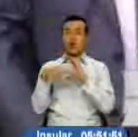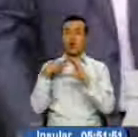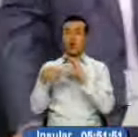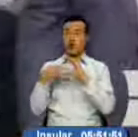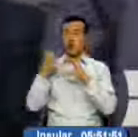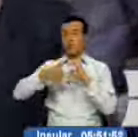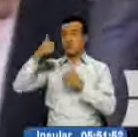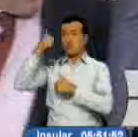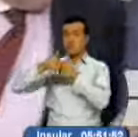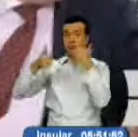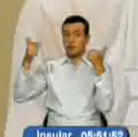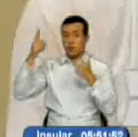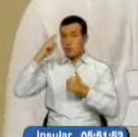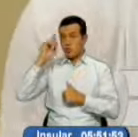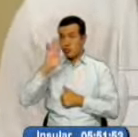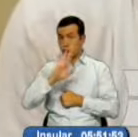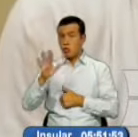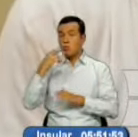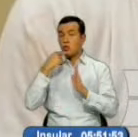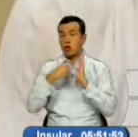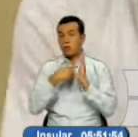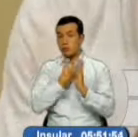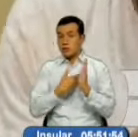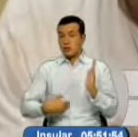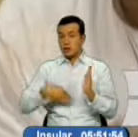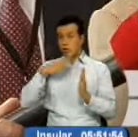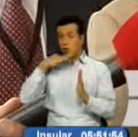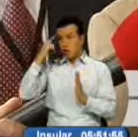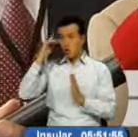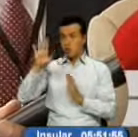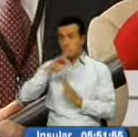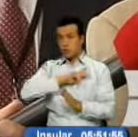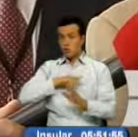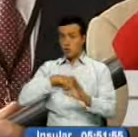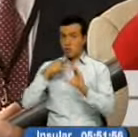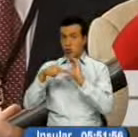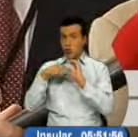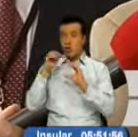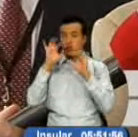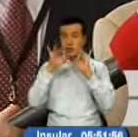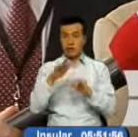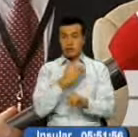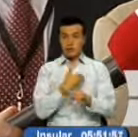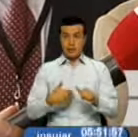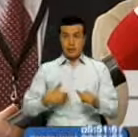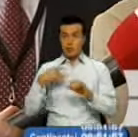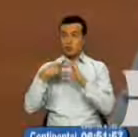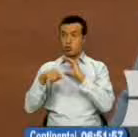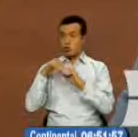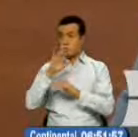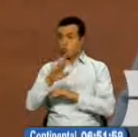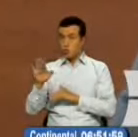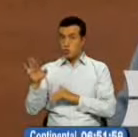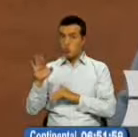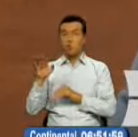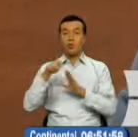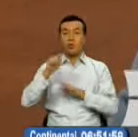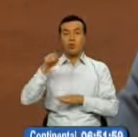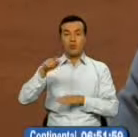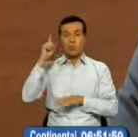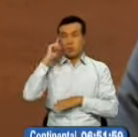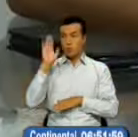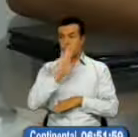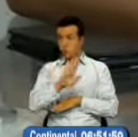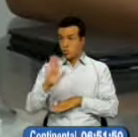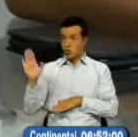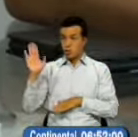electrónicos de altos funcionarios de Estado. Por ejemplo, las del presidente Rafael Correa, así como las del secretario jurídico de la presidencia Alexis Mera y la del procurador Diego